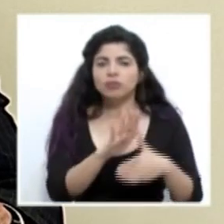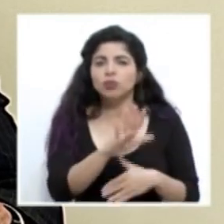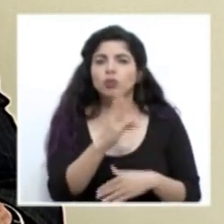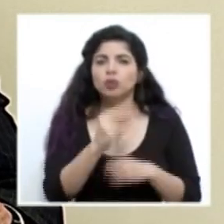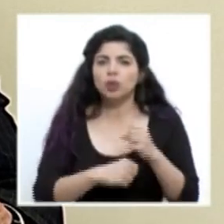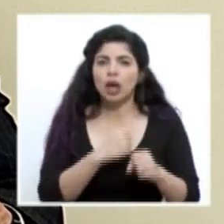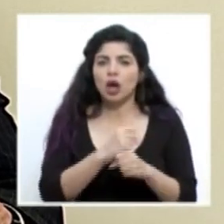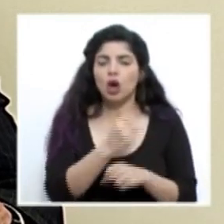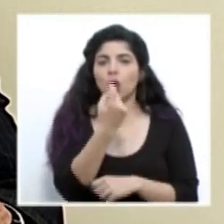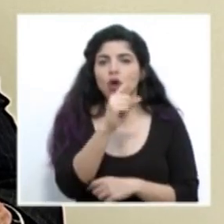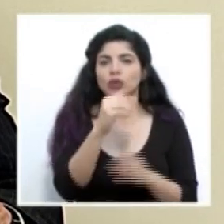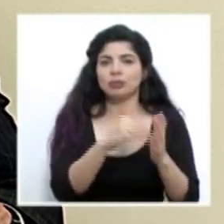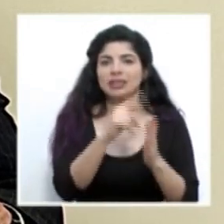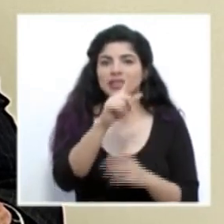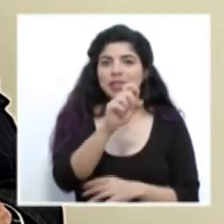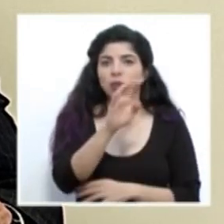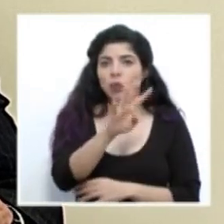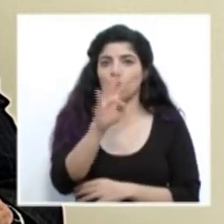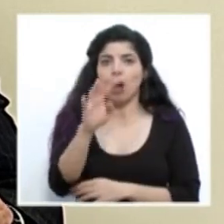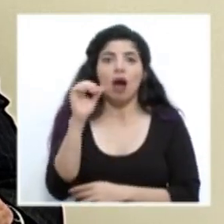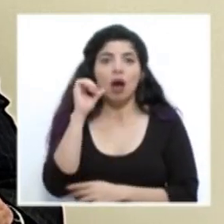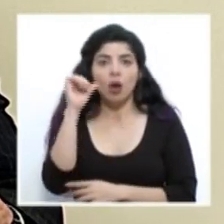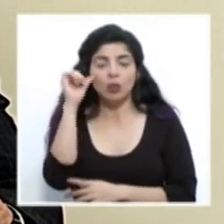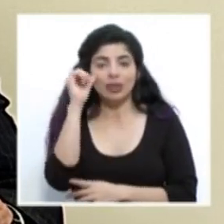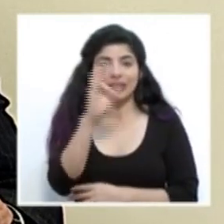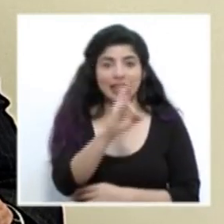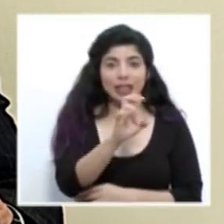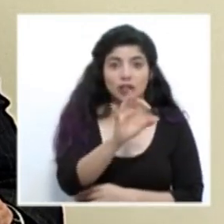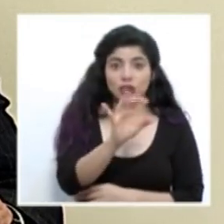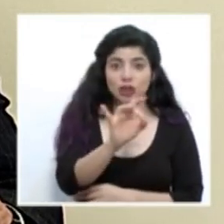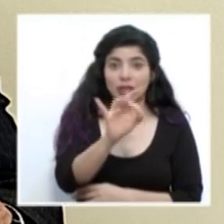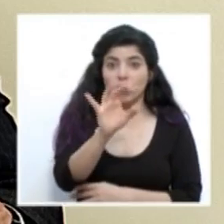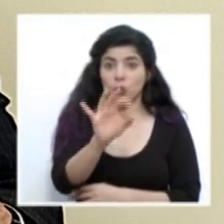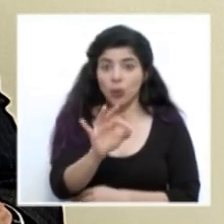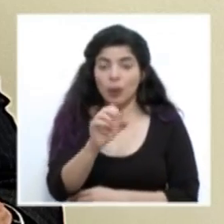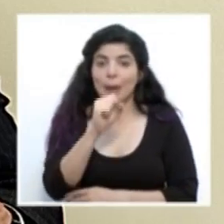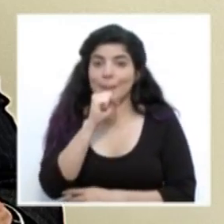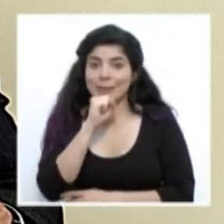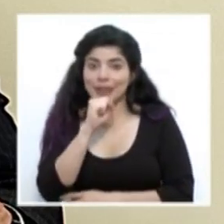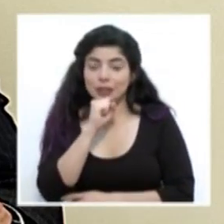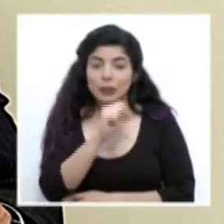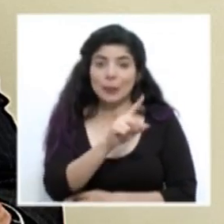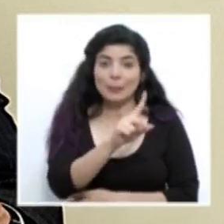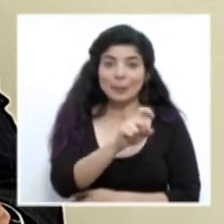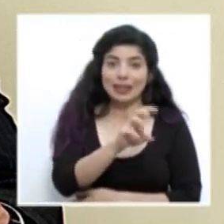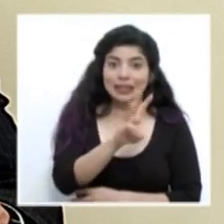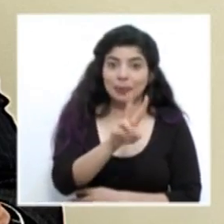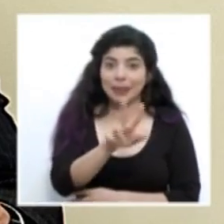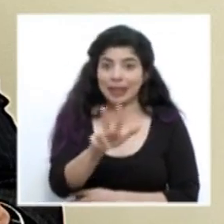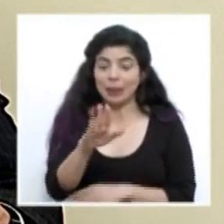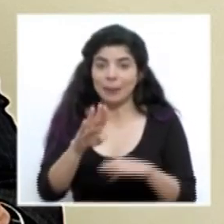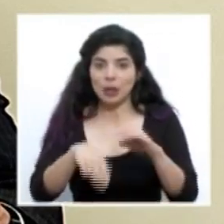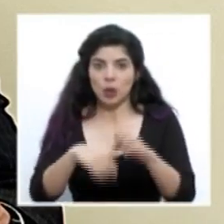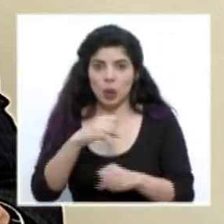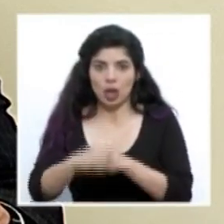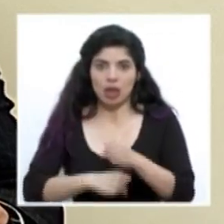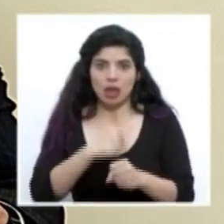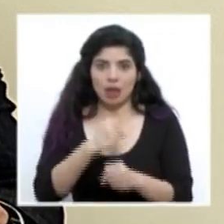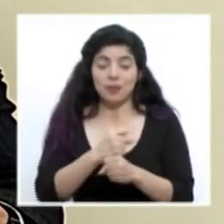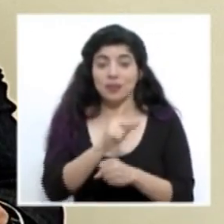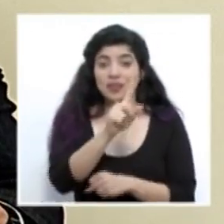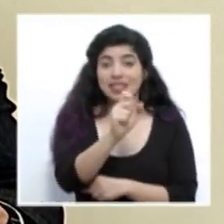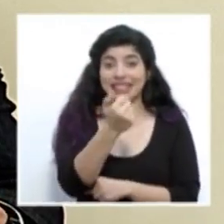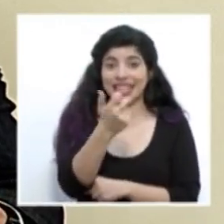son 11.144 adultos, 789 personas mayores y 1.623 menores de edad.